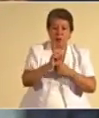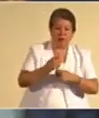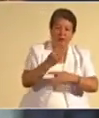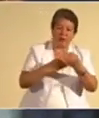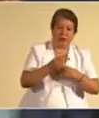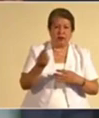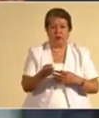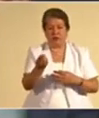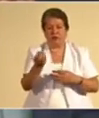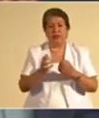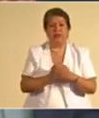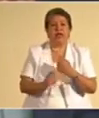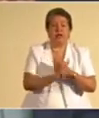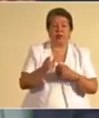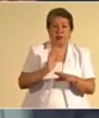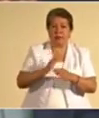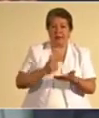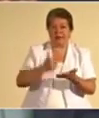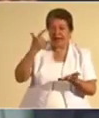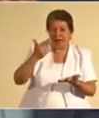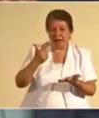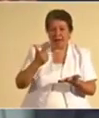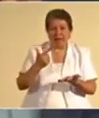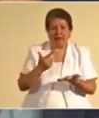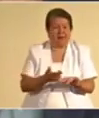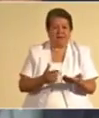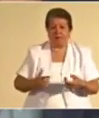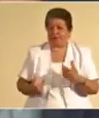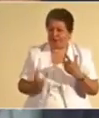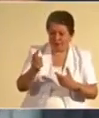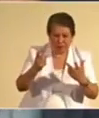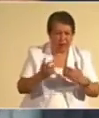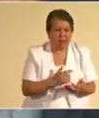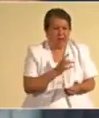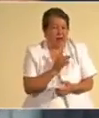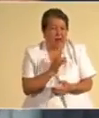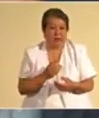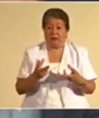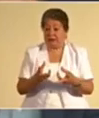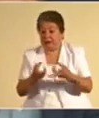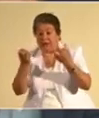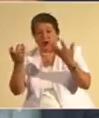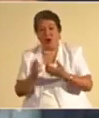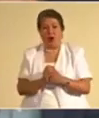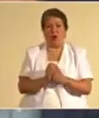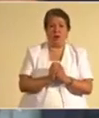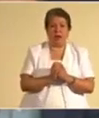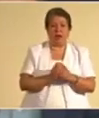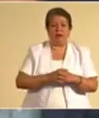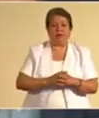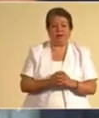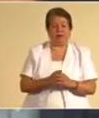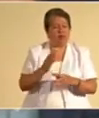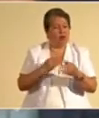todos. El problema grave de la inseguridad, el pánico, la intranquilidad que ha generado este escenario de descuido tan